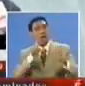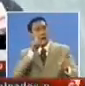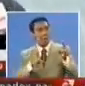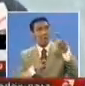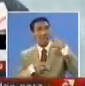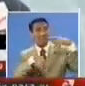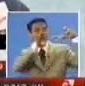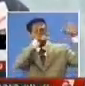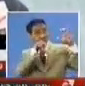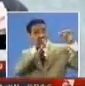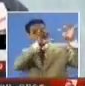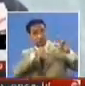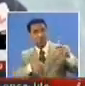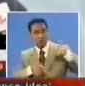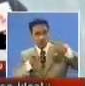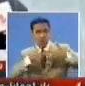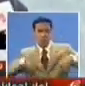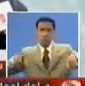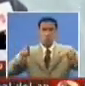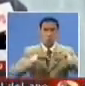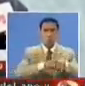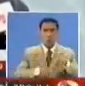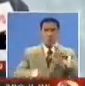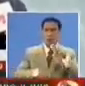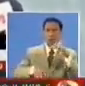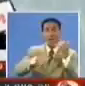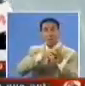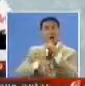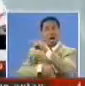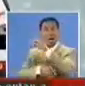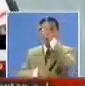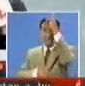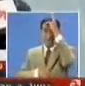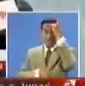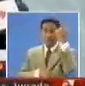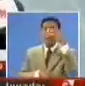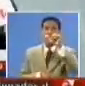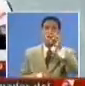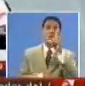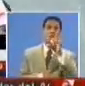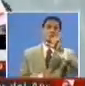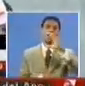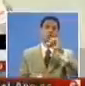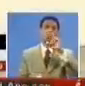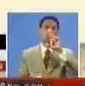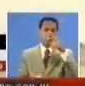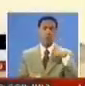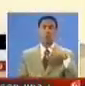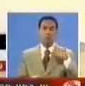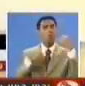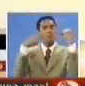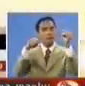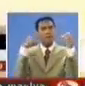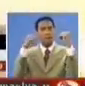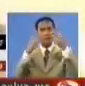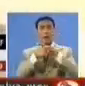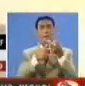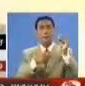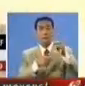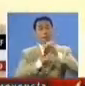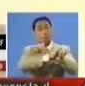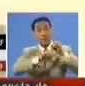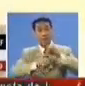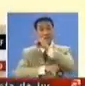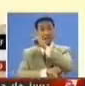granizo. Aquí hay lugares bastante parecidos en condiciones como en Adícora, así que creo que vamos a entrenar allá un poco.